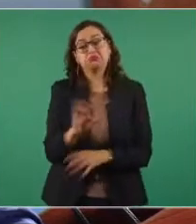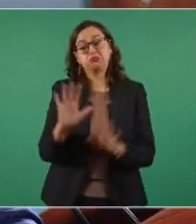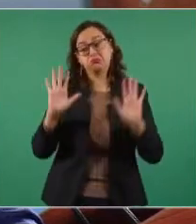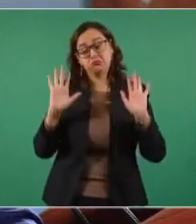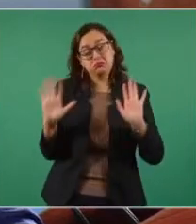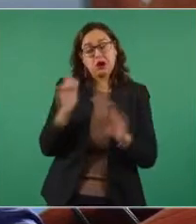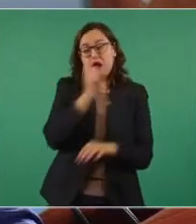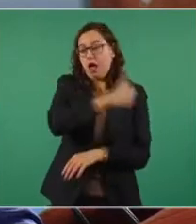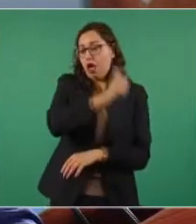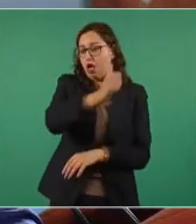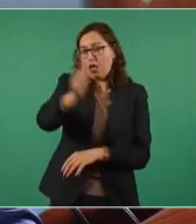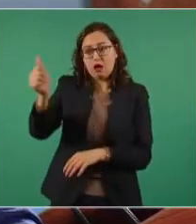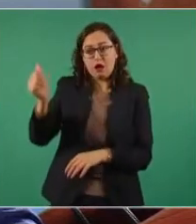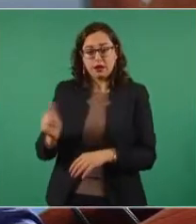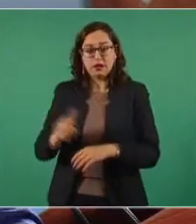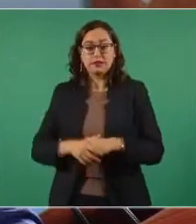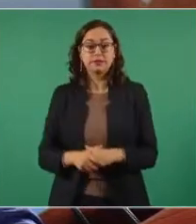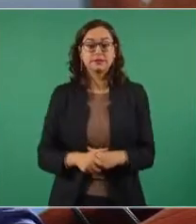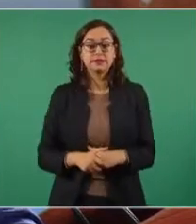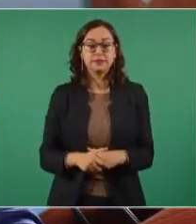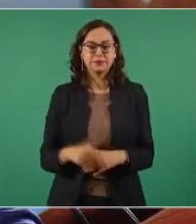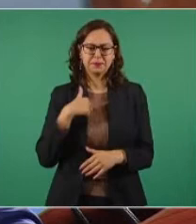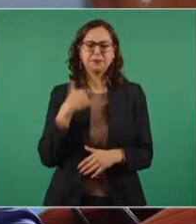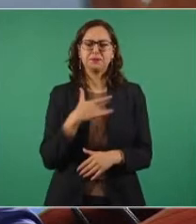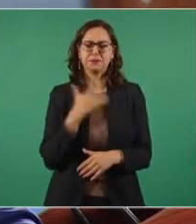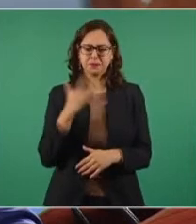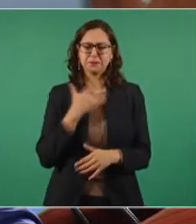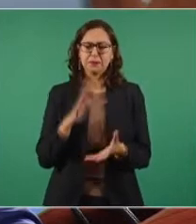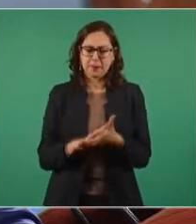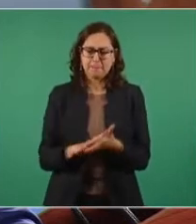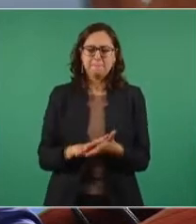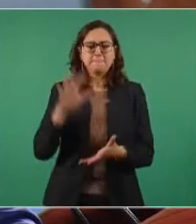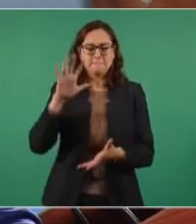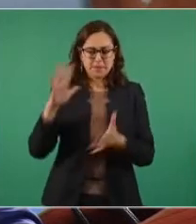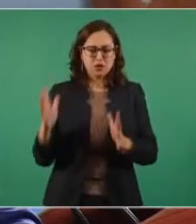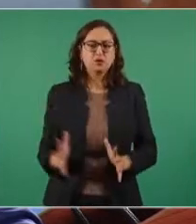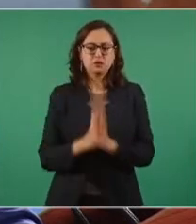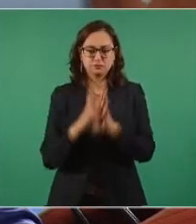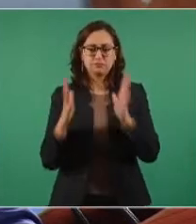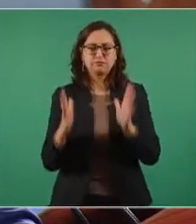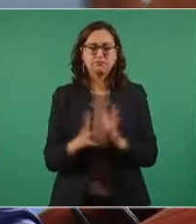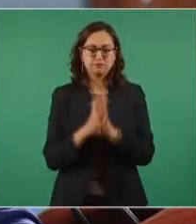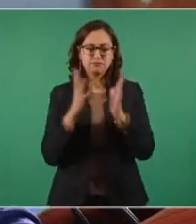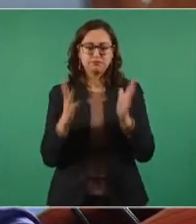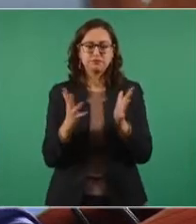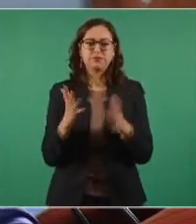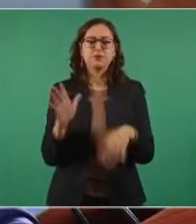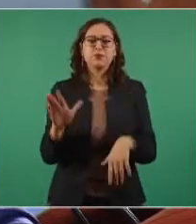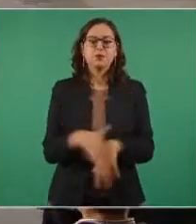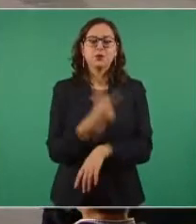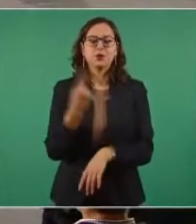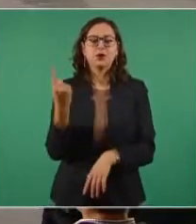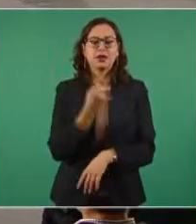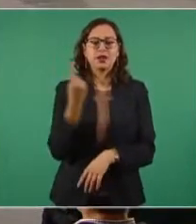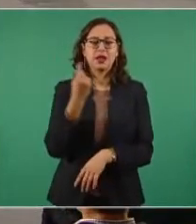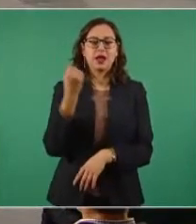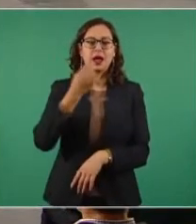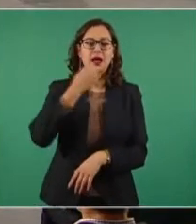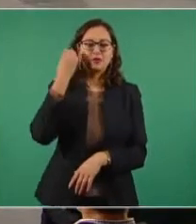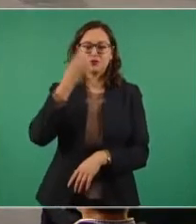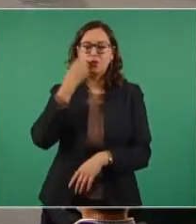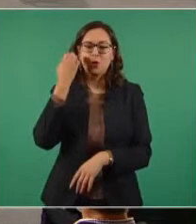la mayoría va a participar porque la escuela es